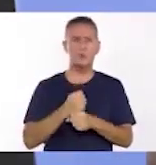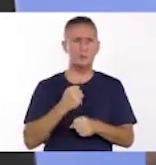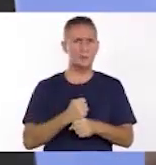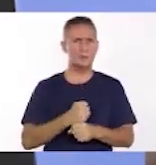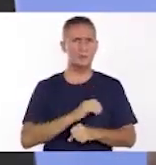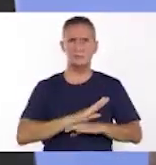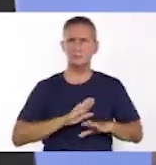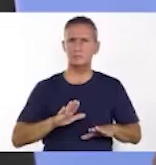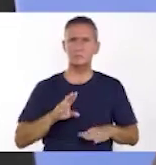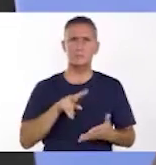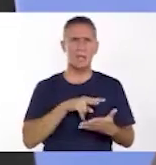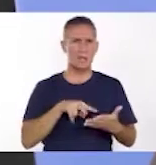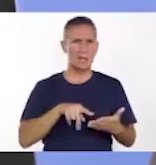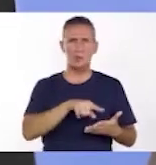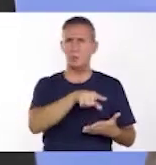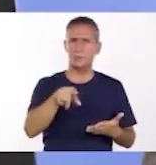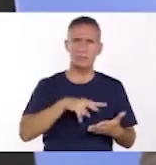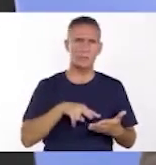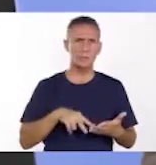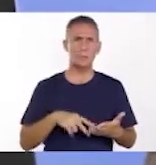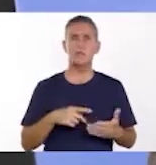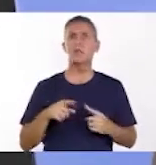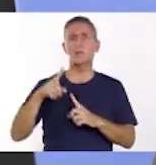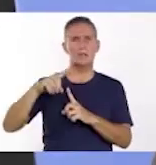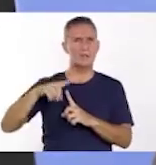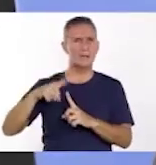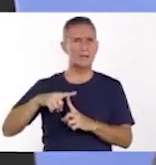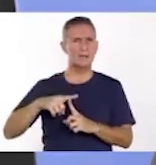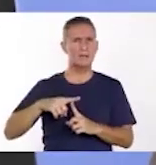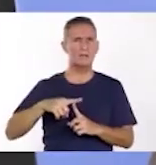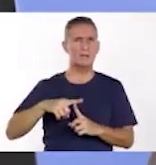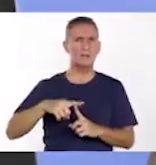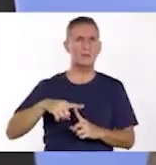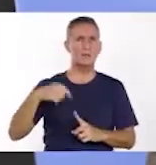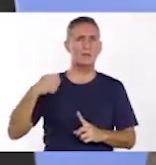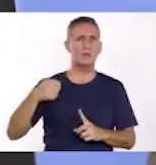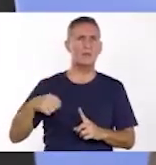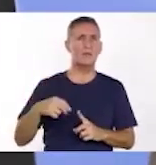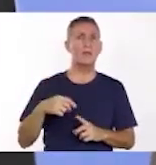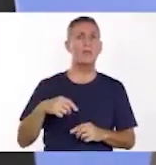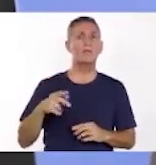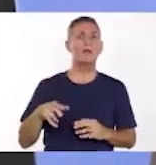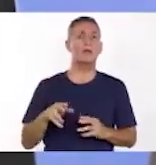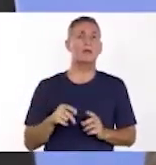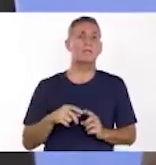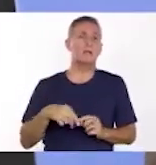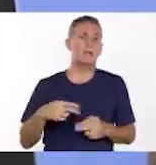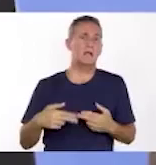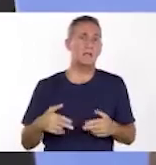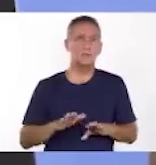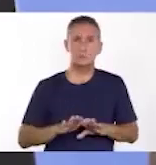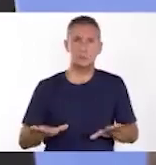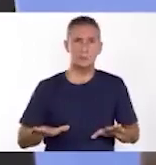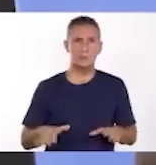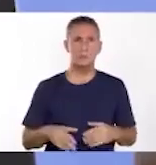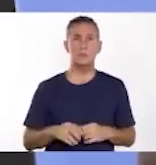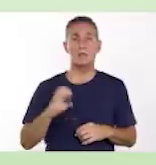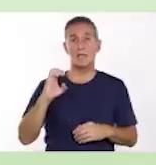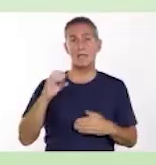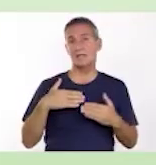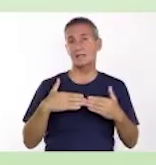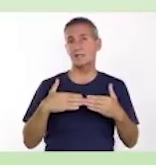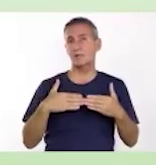la leyeron, mandamos actividades en las cuales ustedes deben haberlas realizado. Y